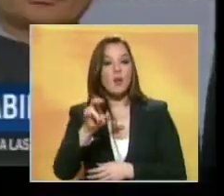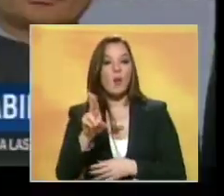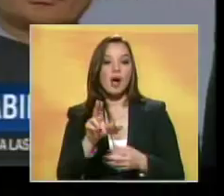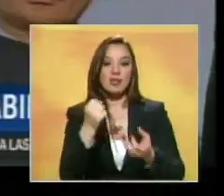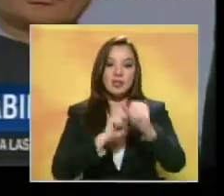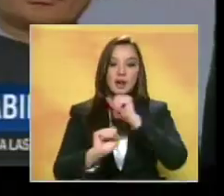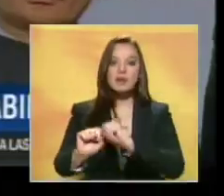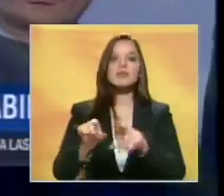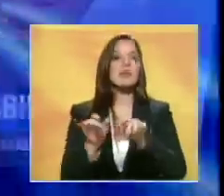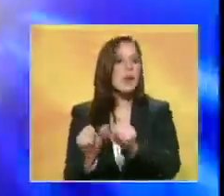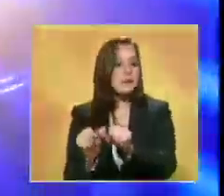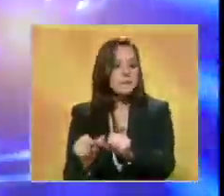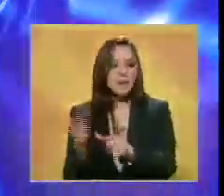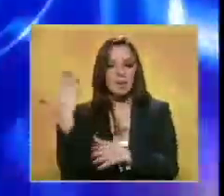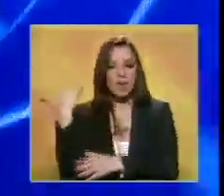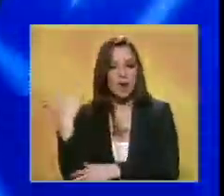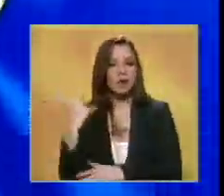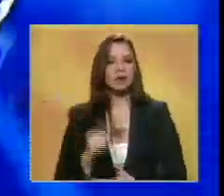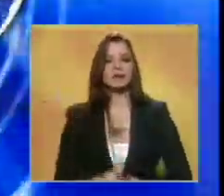la Defensa.